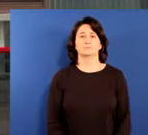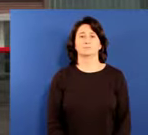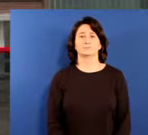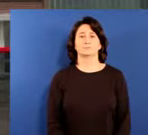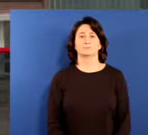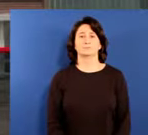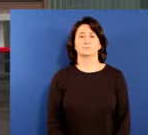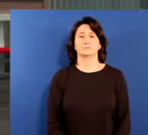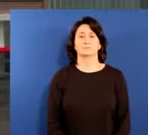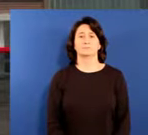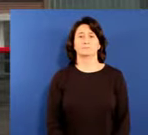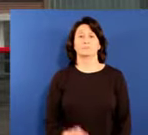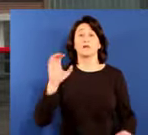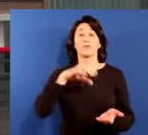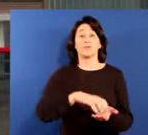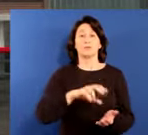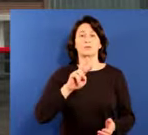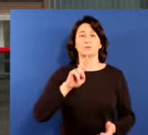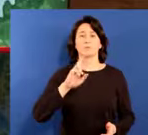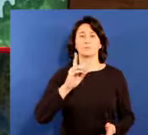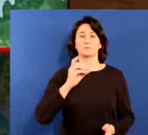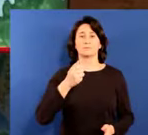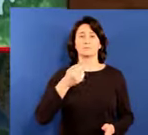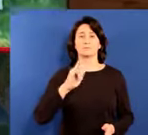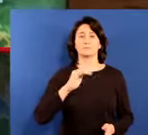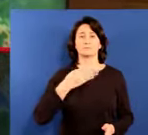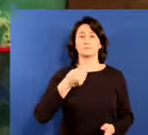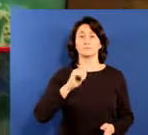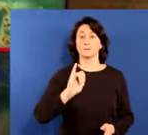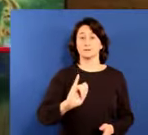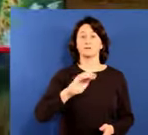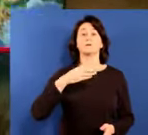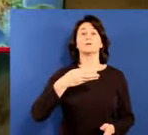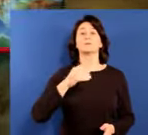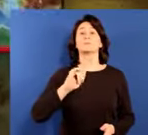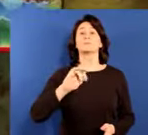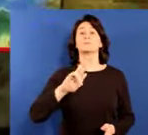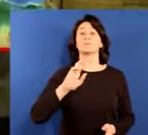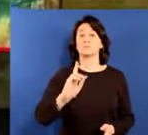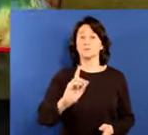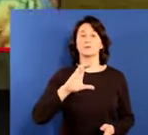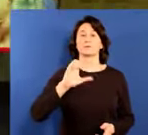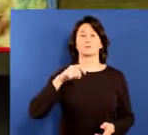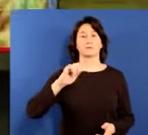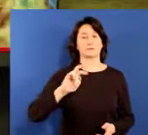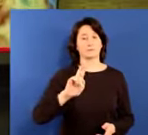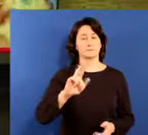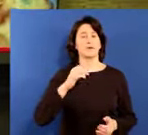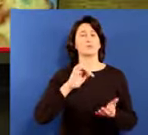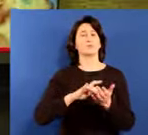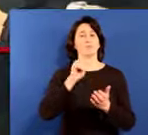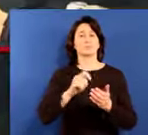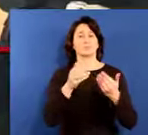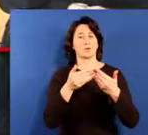Un año después de su inauguración, Urdaibai Bird Center abre sus puertas al público. El diputado foral de Medio Ambiente, Josu Madariaga, ha